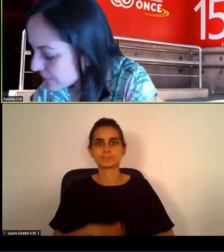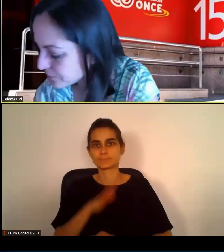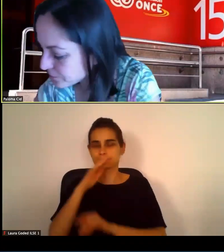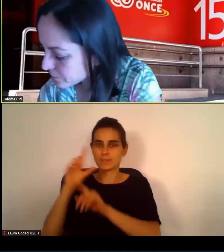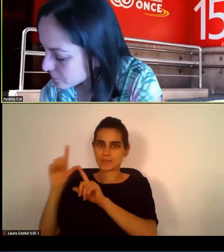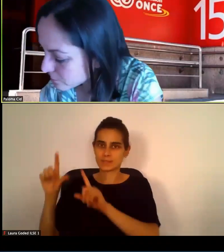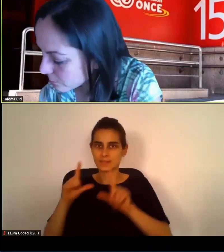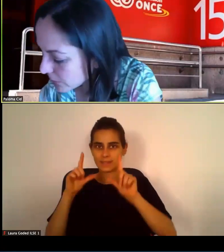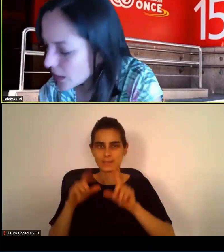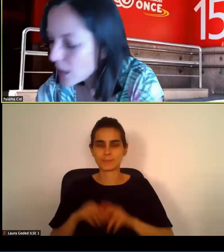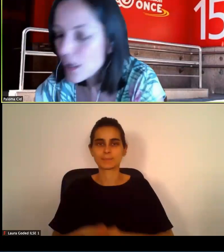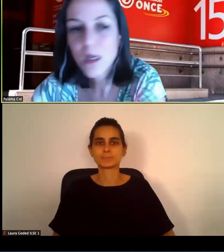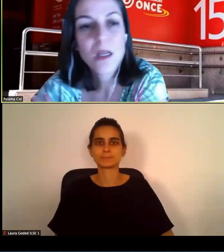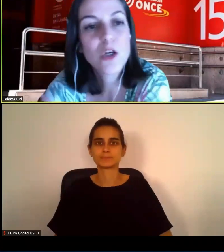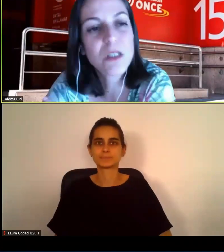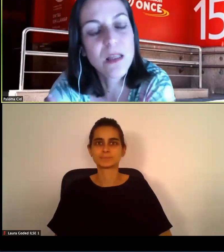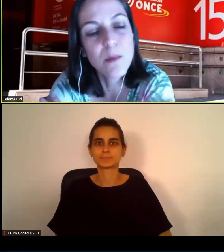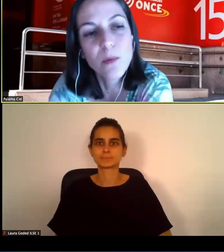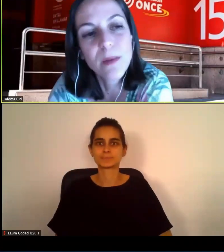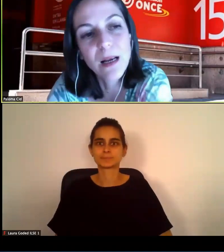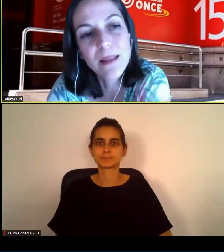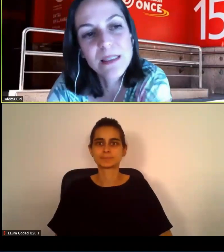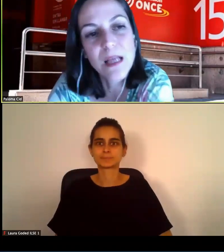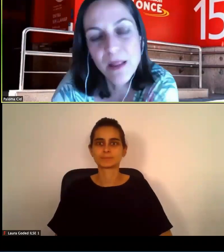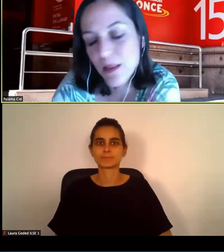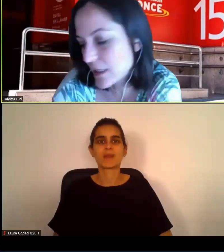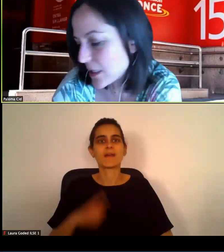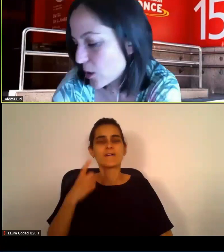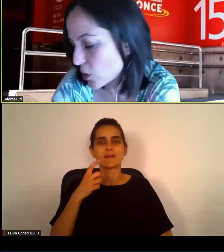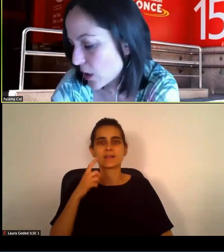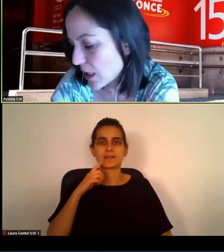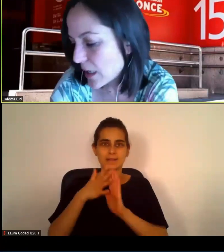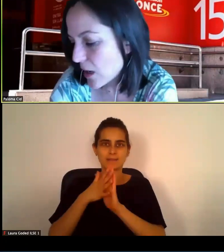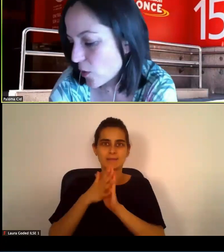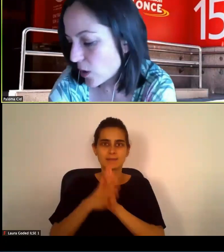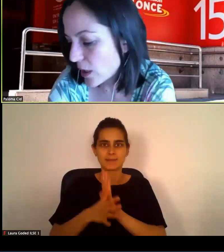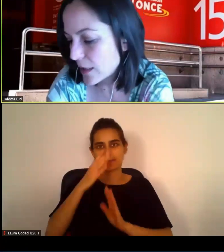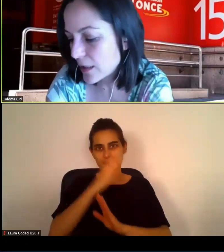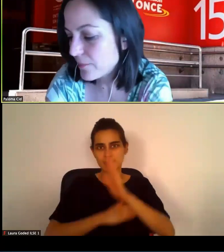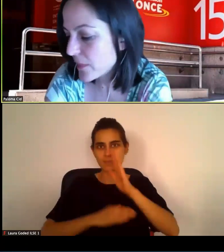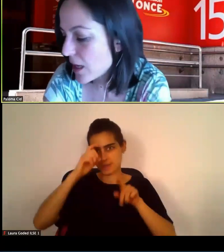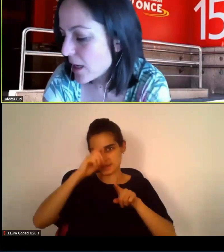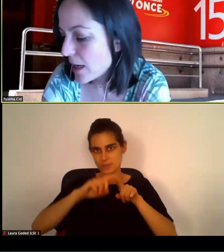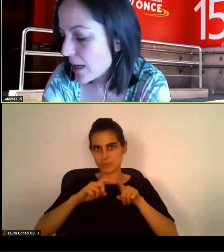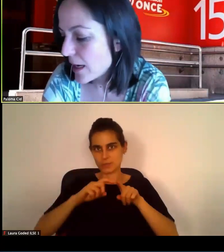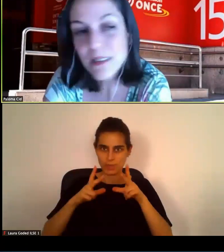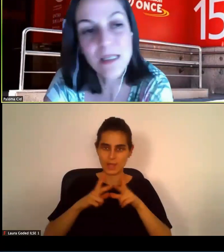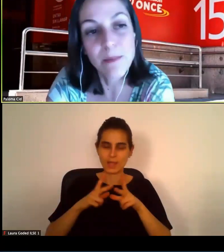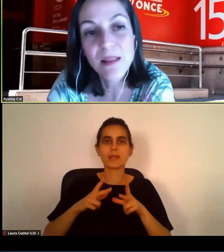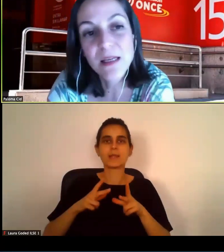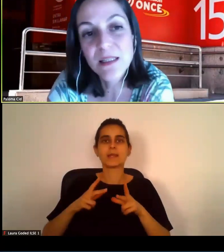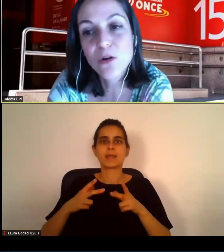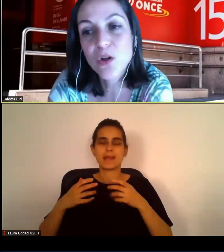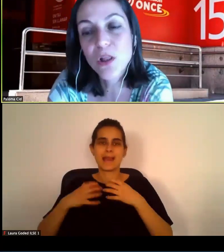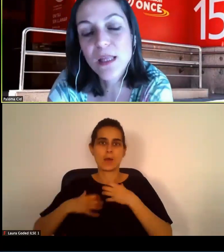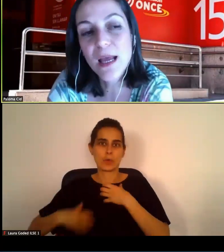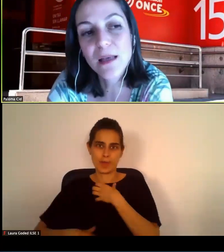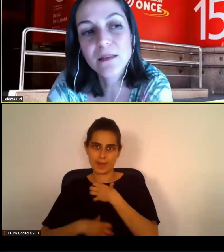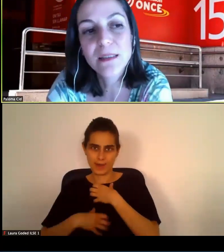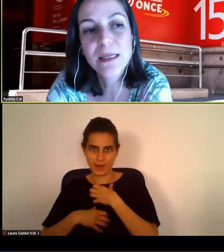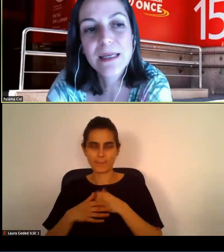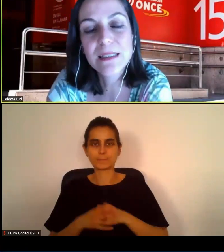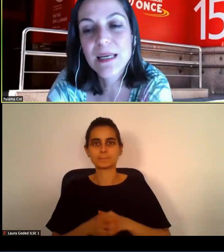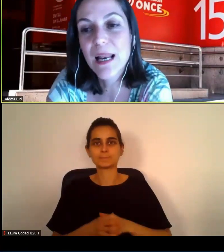diapositiva. Nos quedan por ver la discapacidad psicosocial y la orgánica. La discapacidad